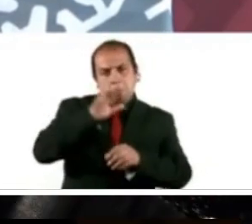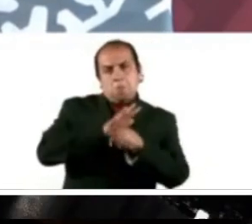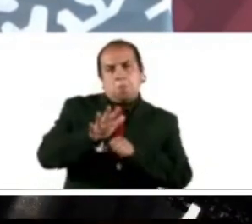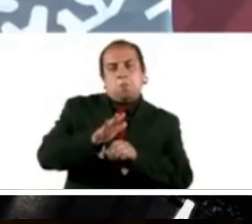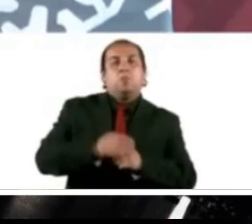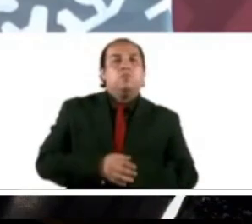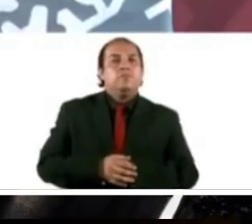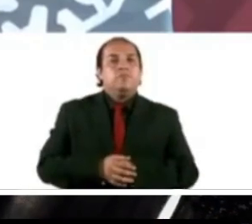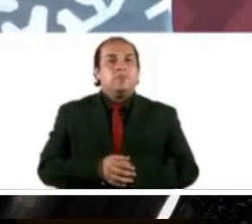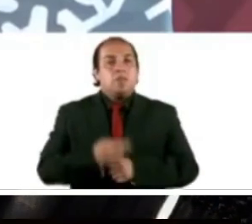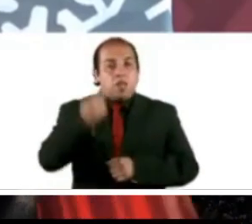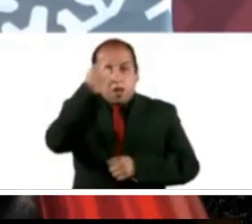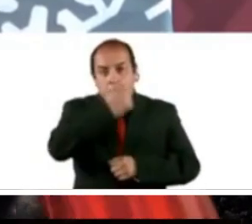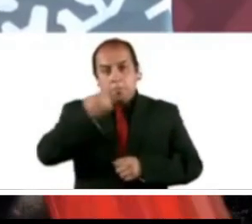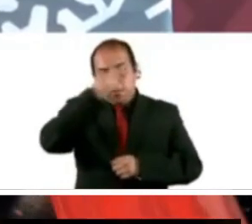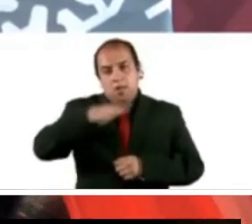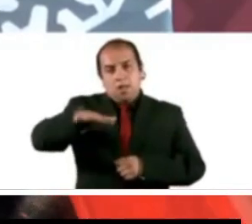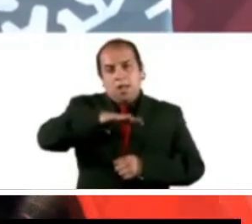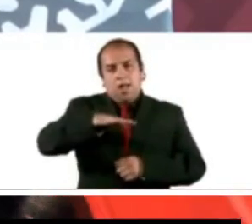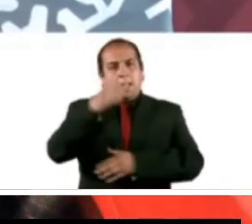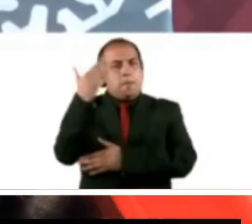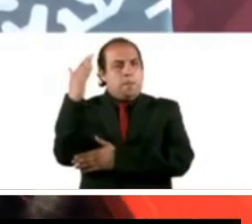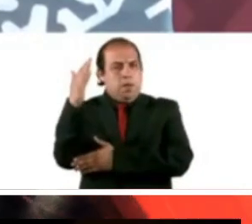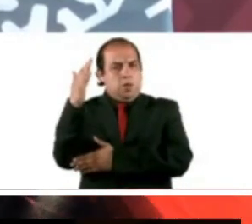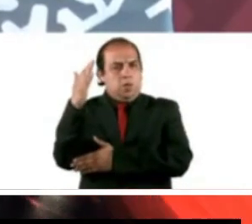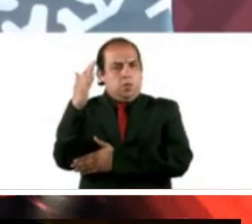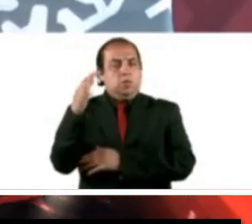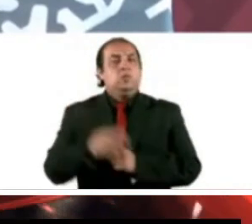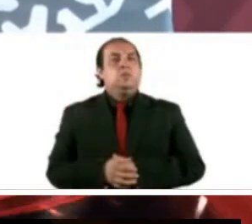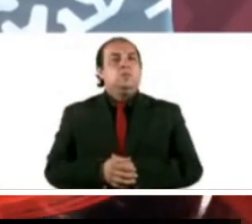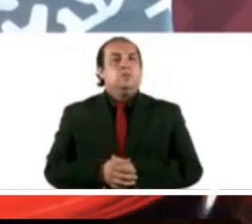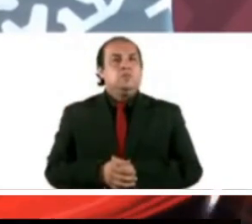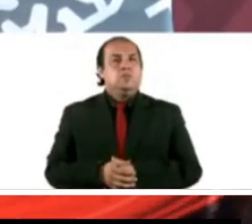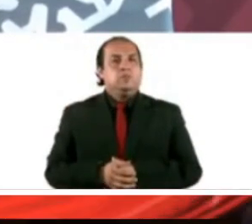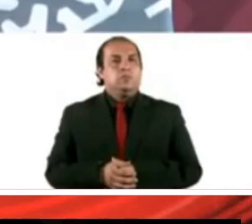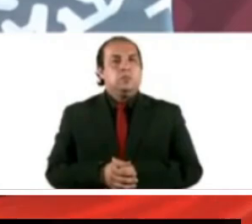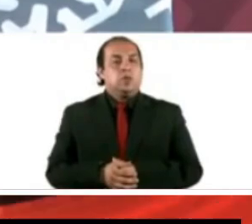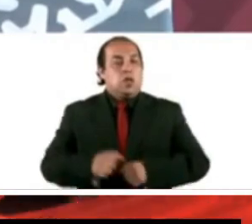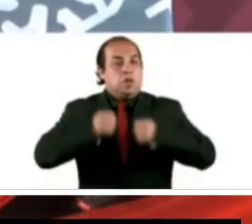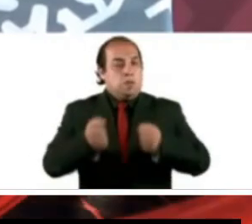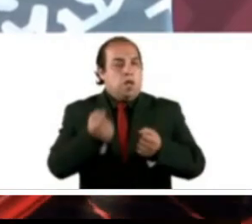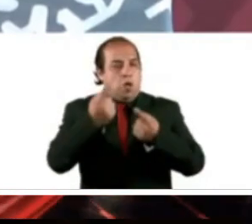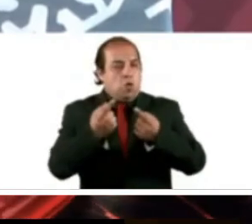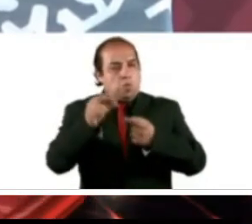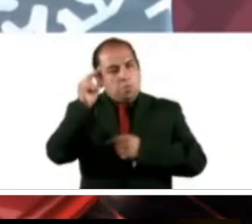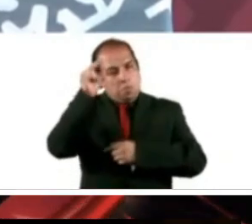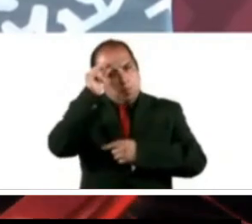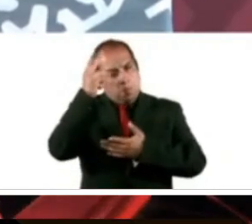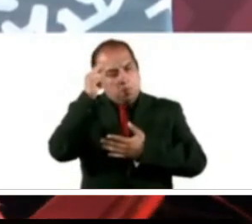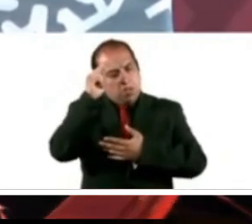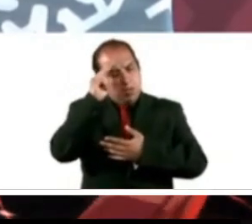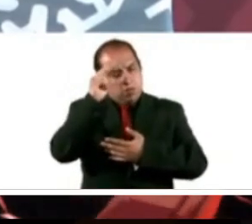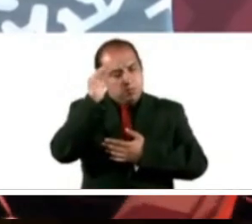el análisis del llamado tramo espejo, que confirma determinadas hipótesis de cómo empezó